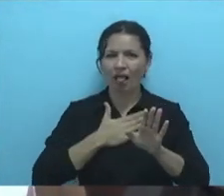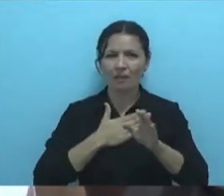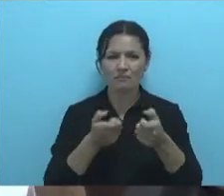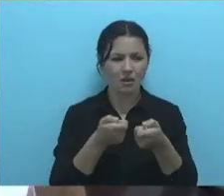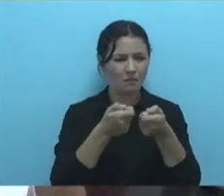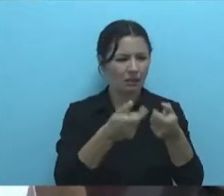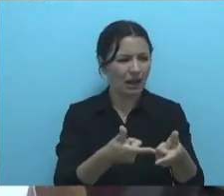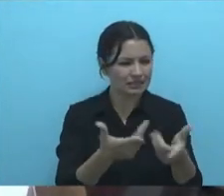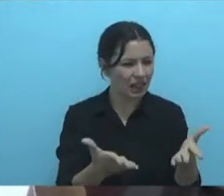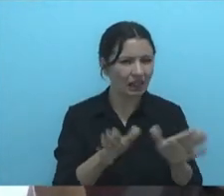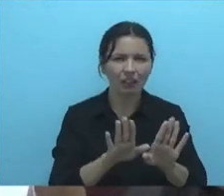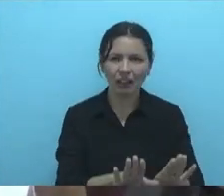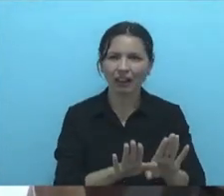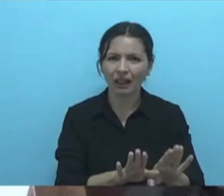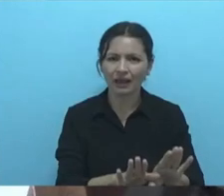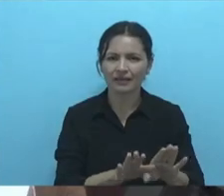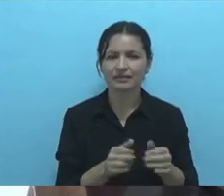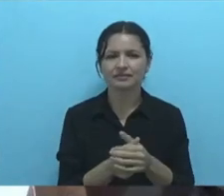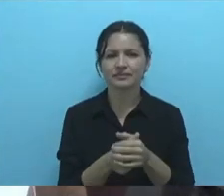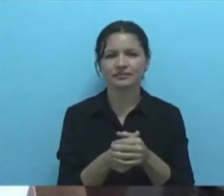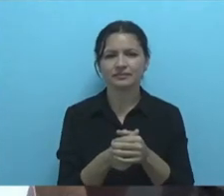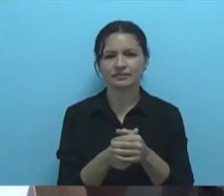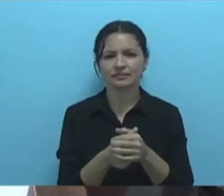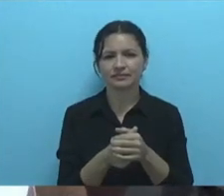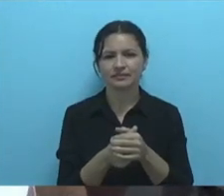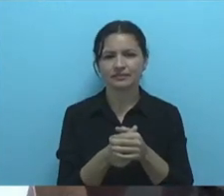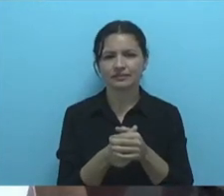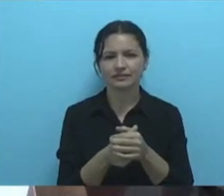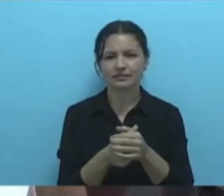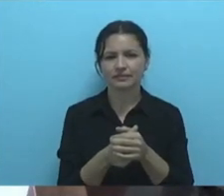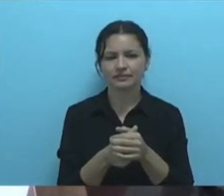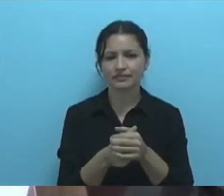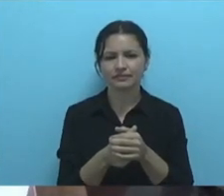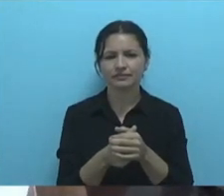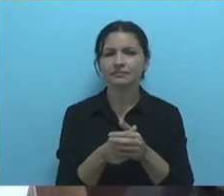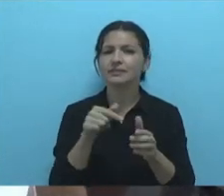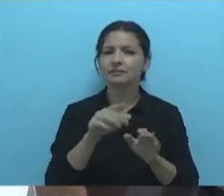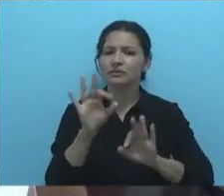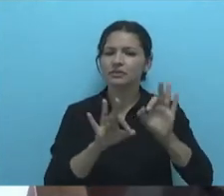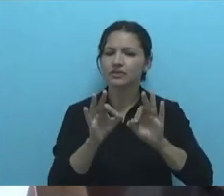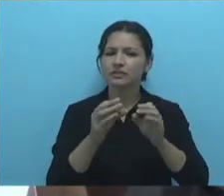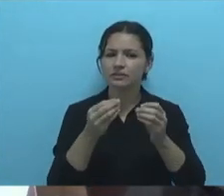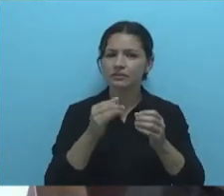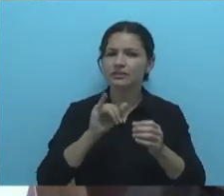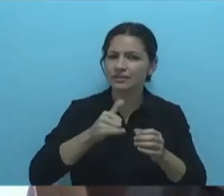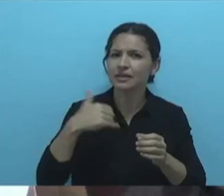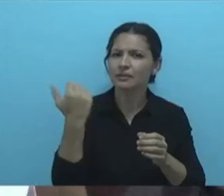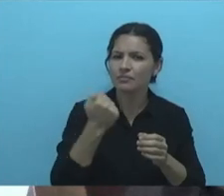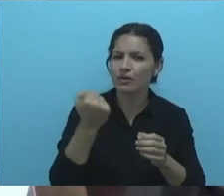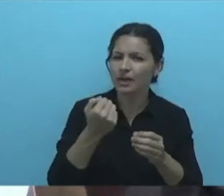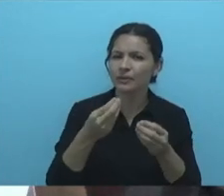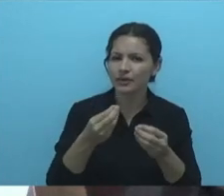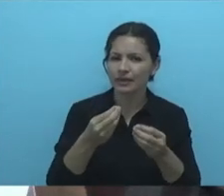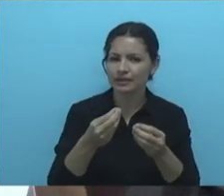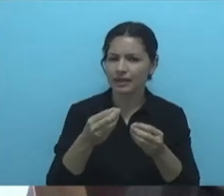a la comisión y quedan ahí estancados y dormidos y que tiene que ver justamente con algo que sí iba a funcionar porque